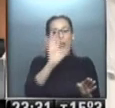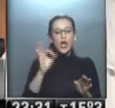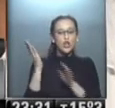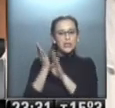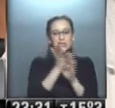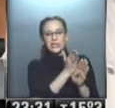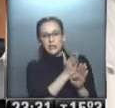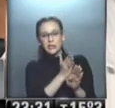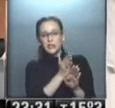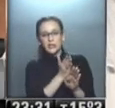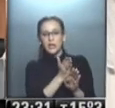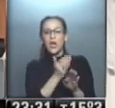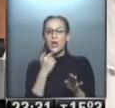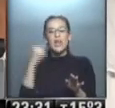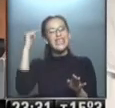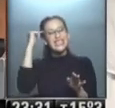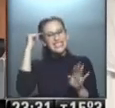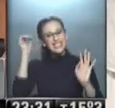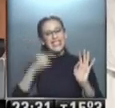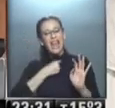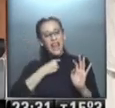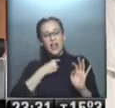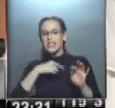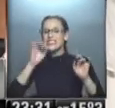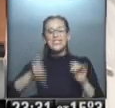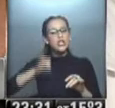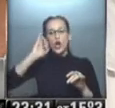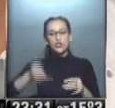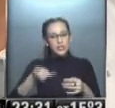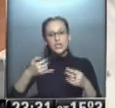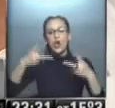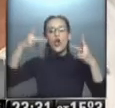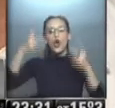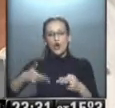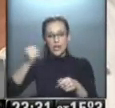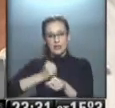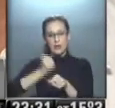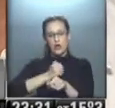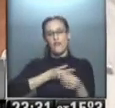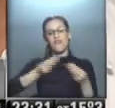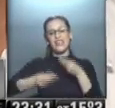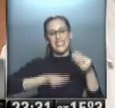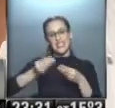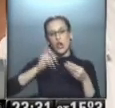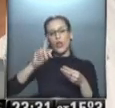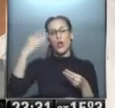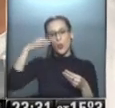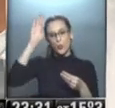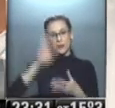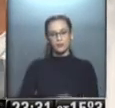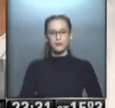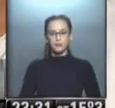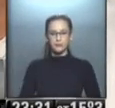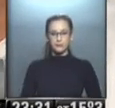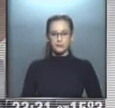general, tratando de obstaculizar a como dé lugar las transacciones financieras de Cuba.